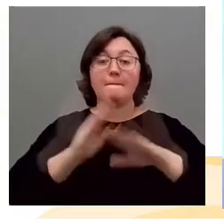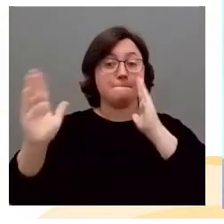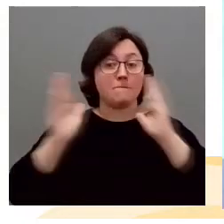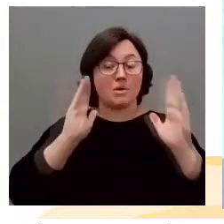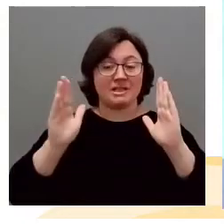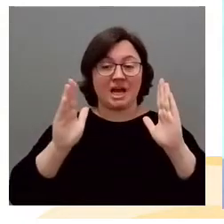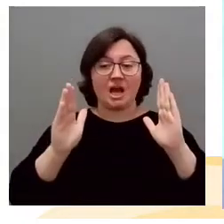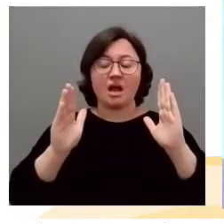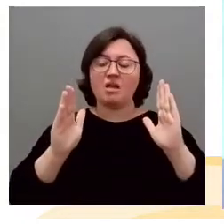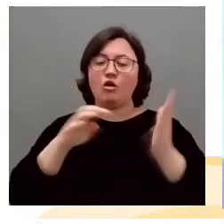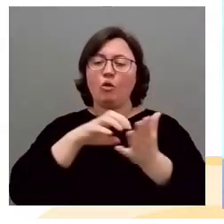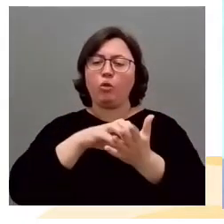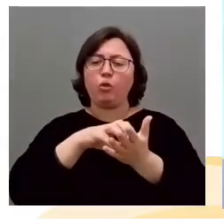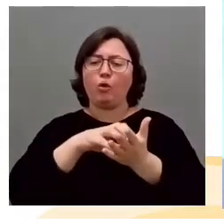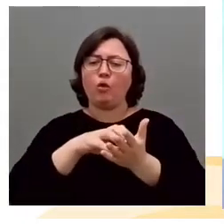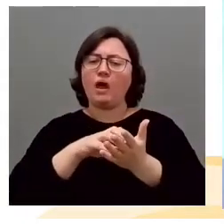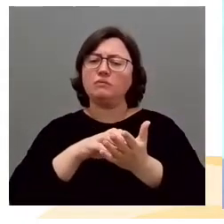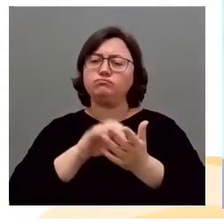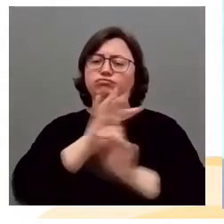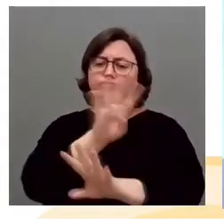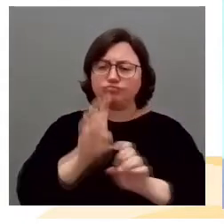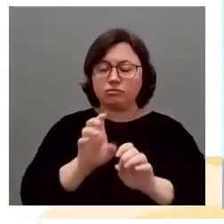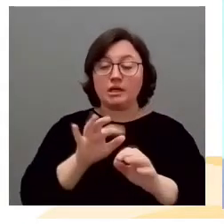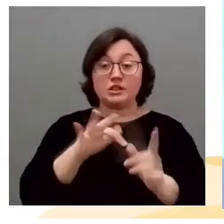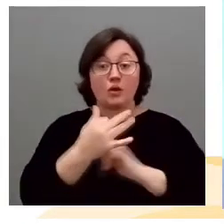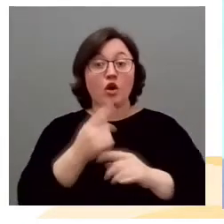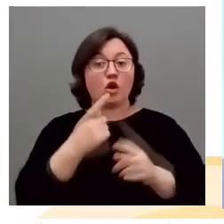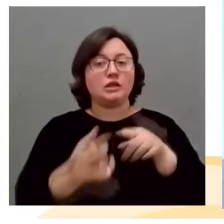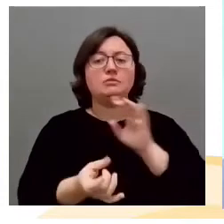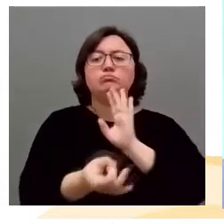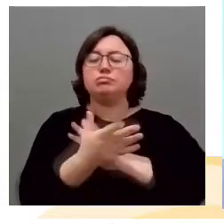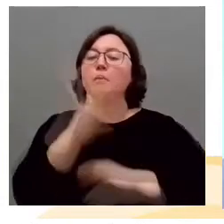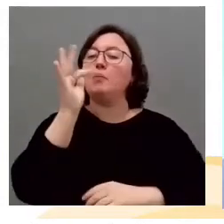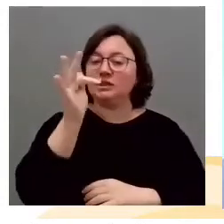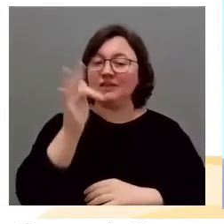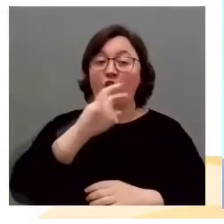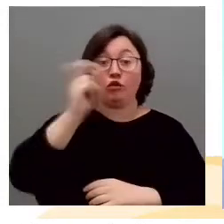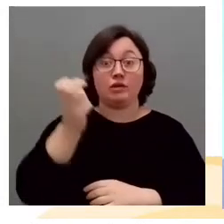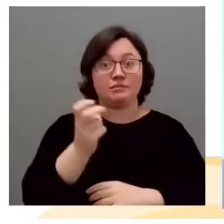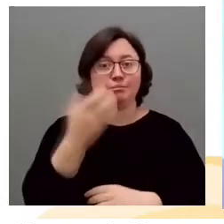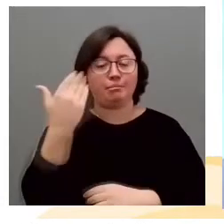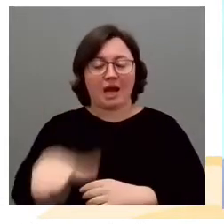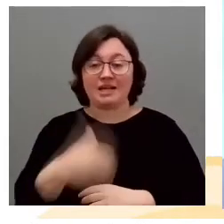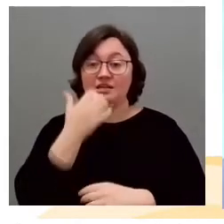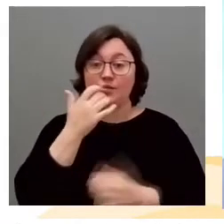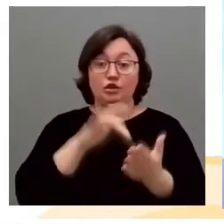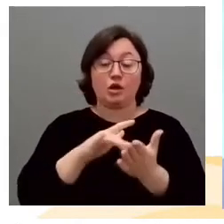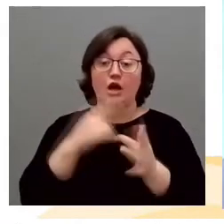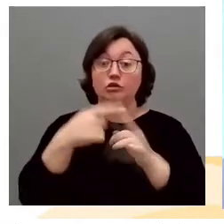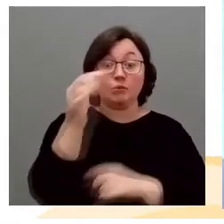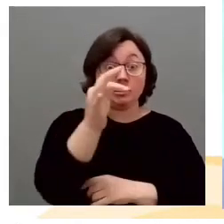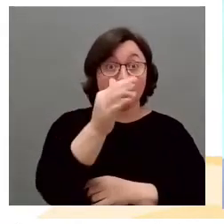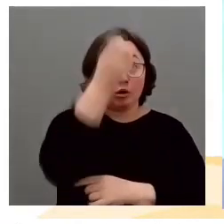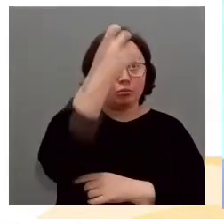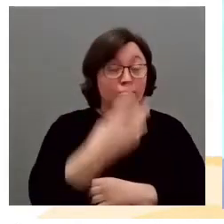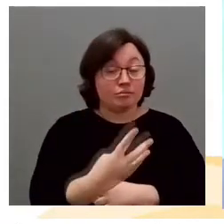muchas dudas. Han surgido cosas buenas, otras malas. Por ejemplo, como cosas buenas,